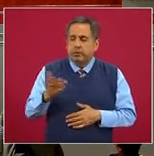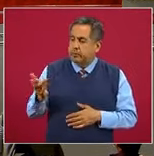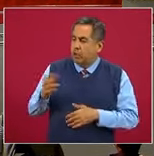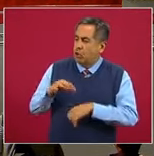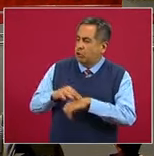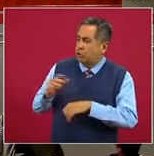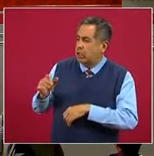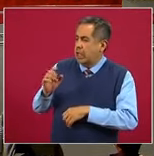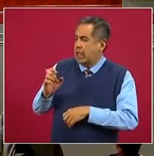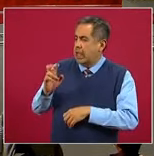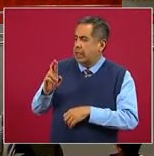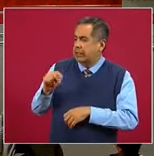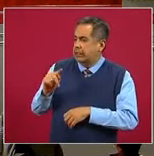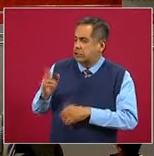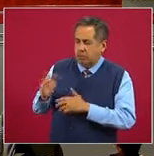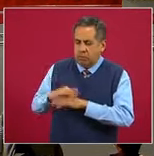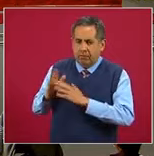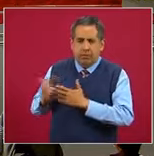Ernesto Ramírez, por favor.